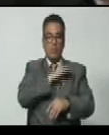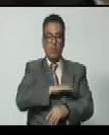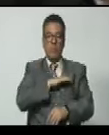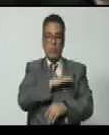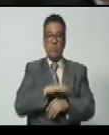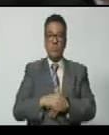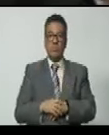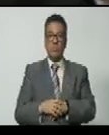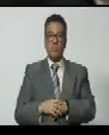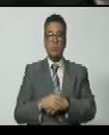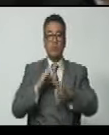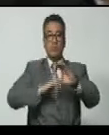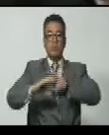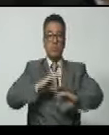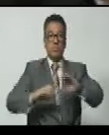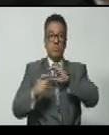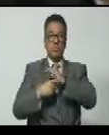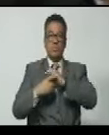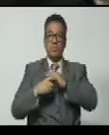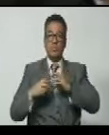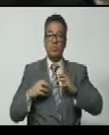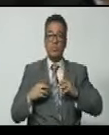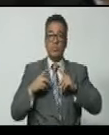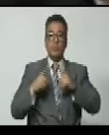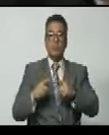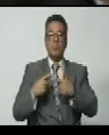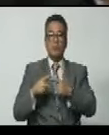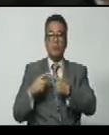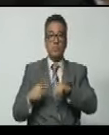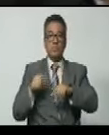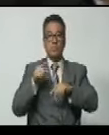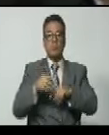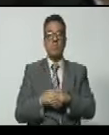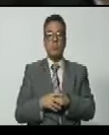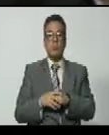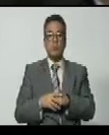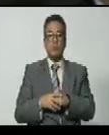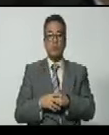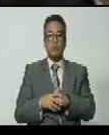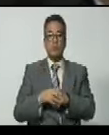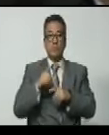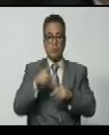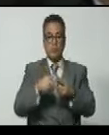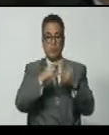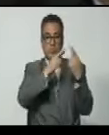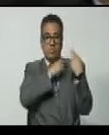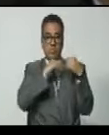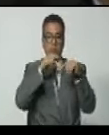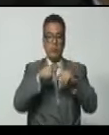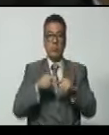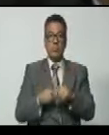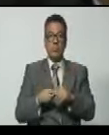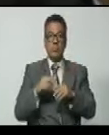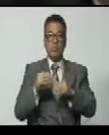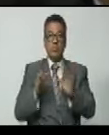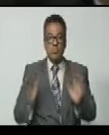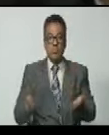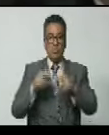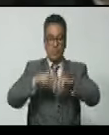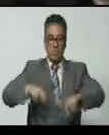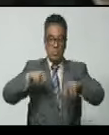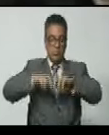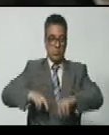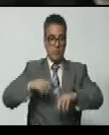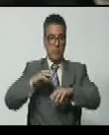de Ciencia, Tecnología, Salud, etcétera, se encargue de llevar adelante la investigación